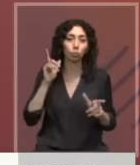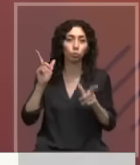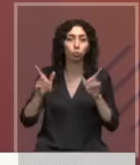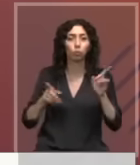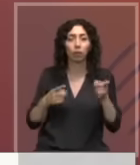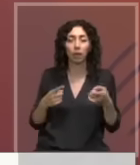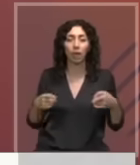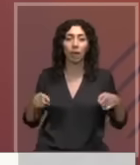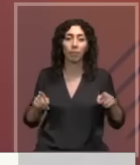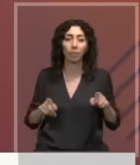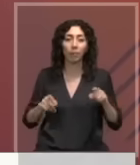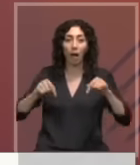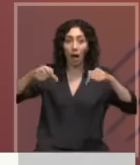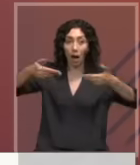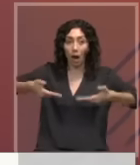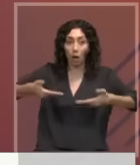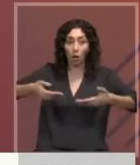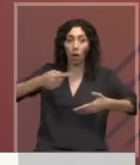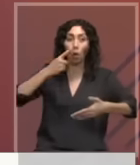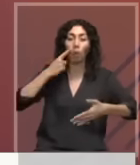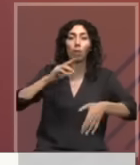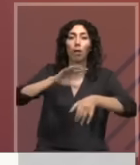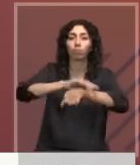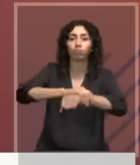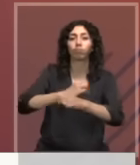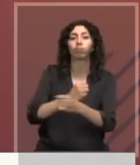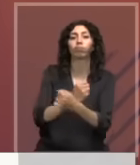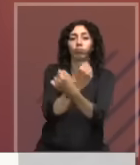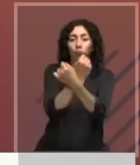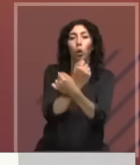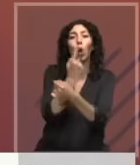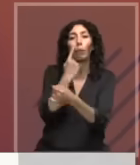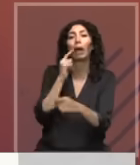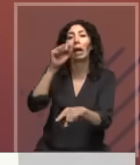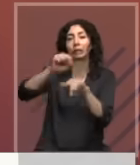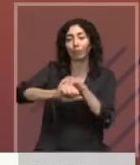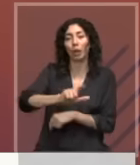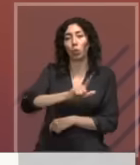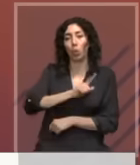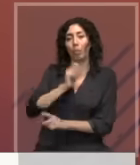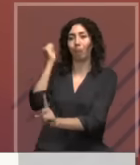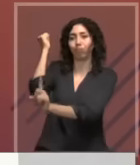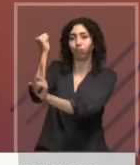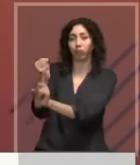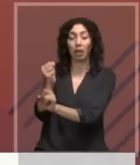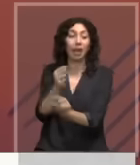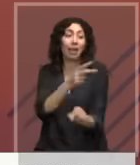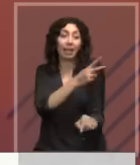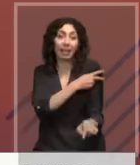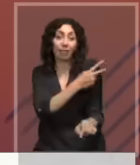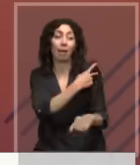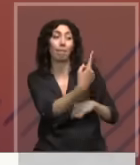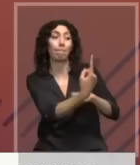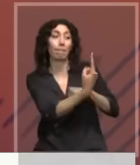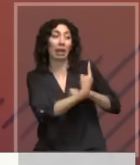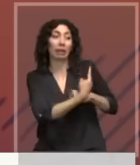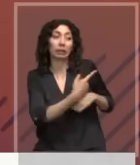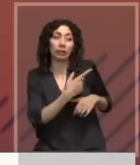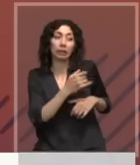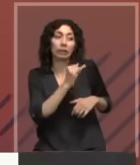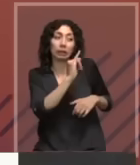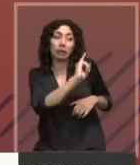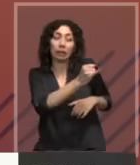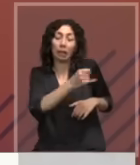Hoy cumple condena por un asesinato en el que aceptó culpabilidad. Por orden de su jefe, le disparó en la cabeza a quien